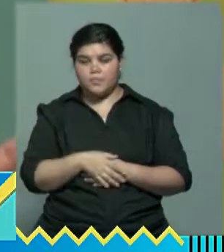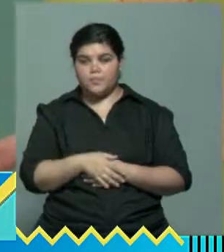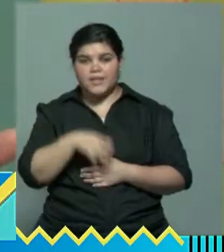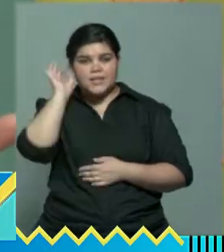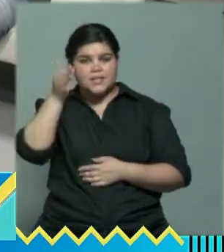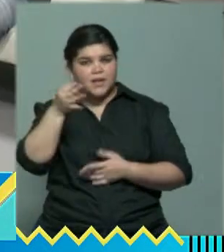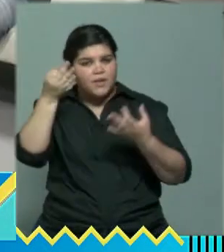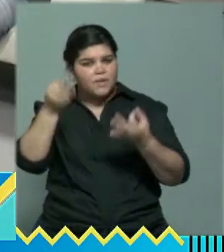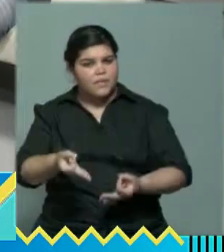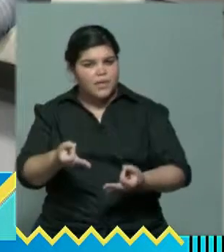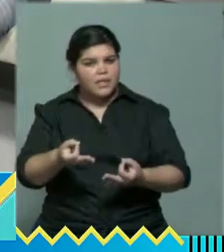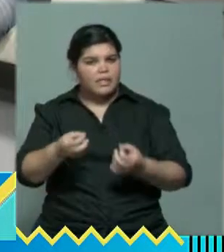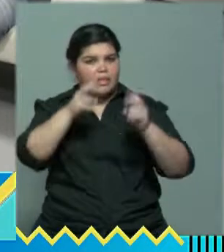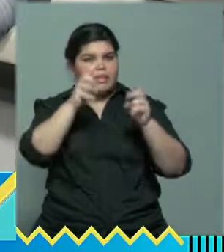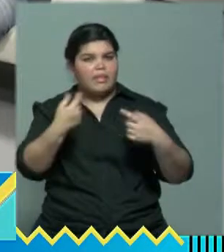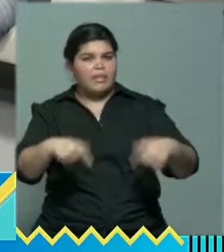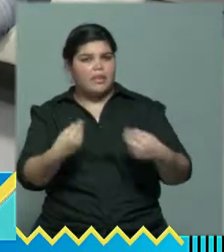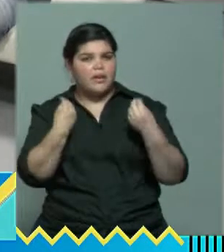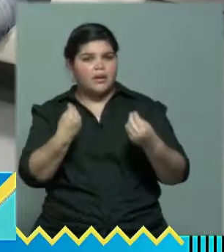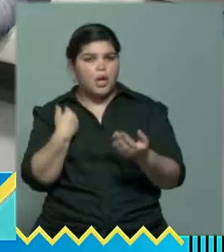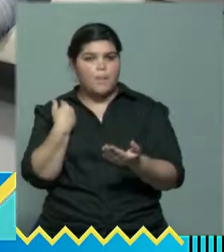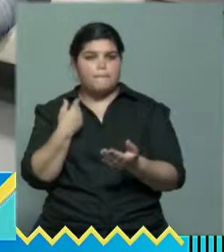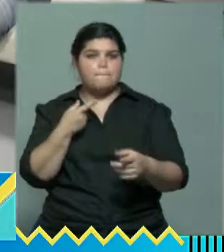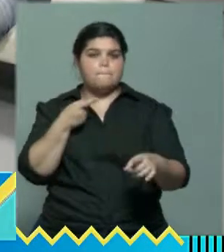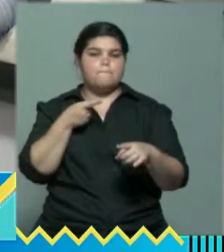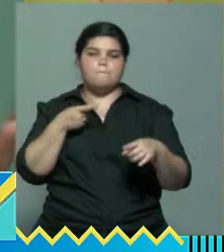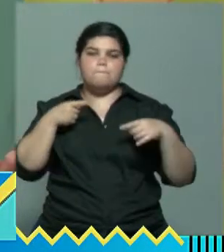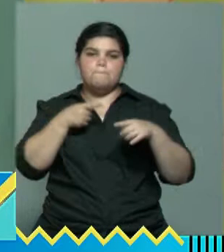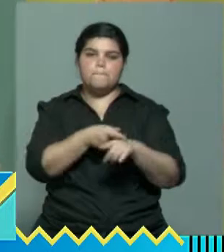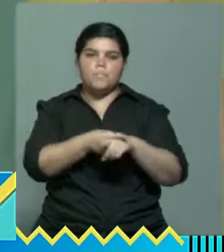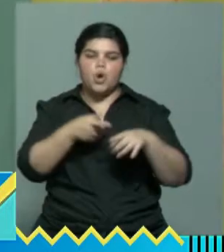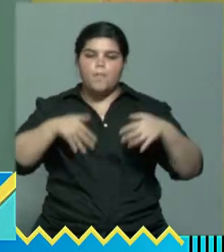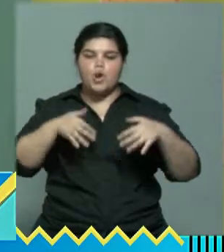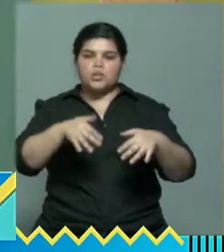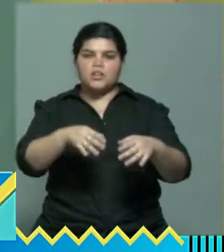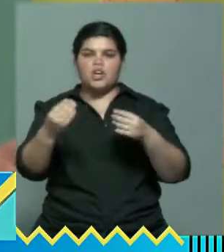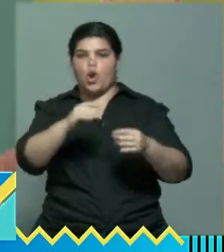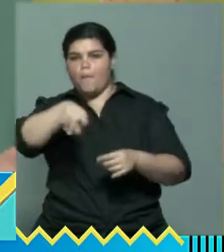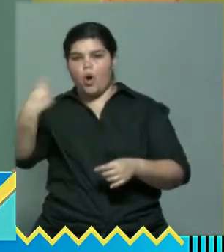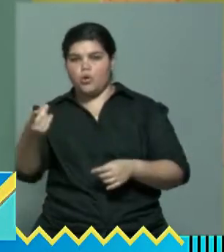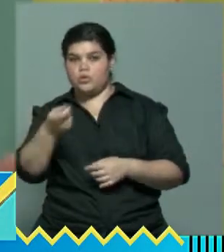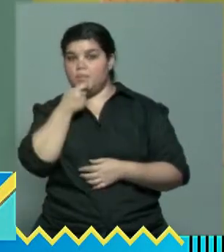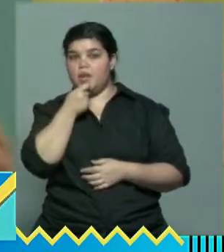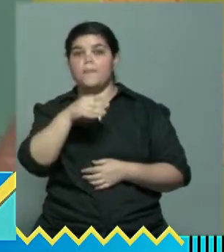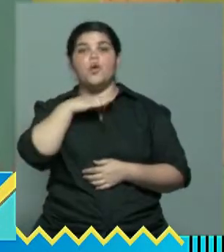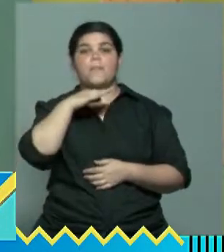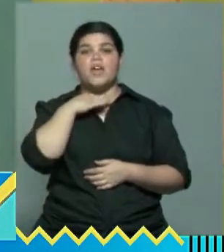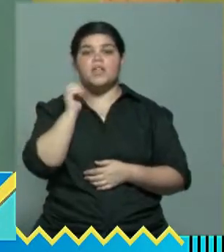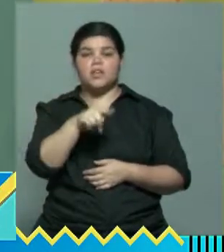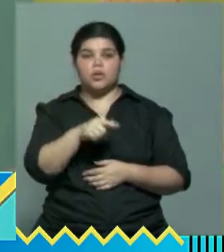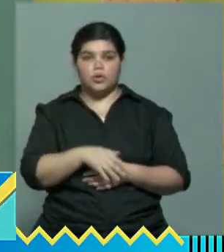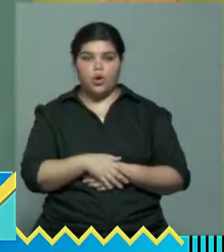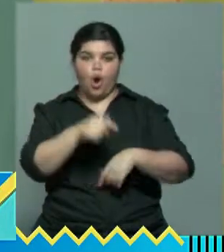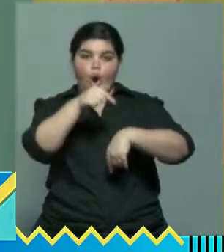se trataba el tema de la protesta y cómo se manejaba en otros lados. Bien. En México, por ejemplo, establecían hasta